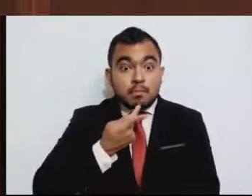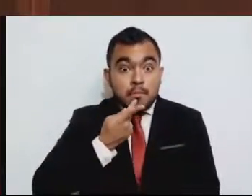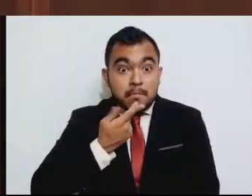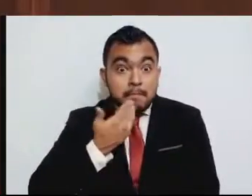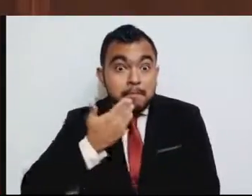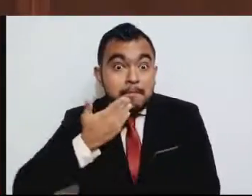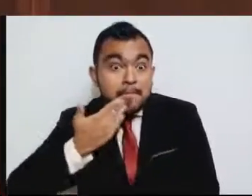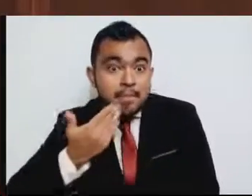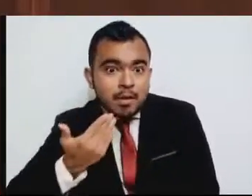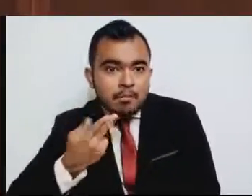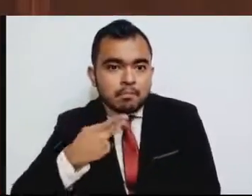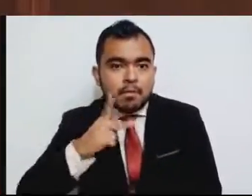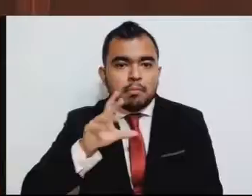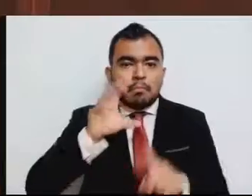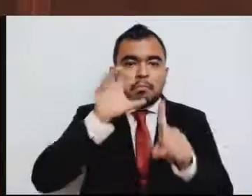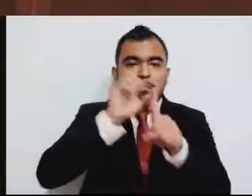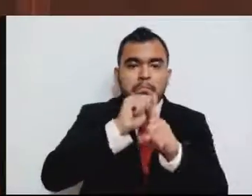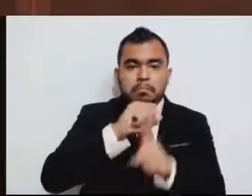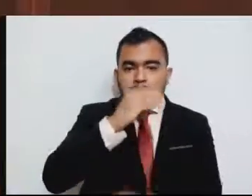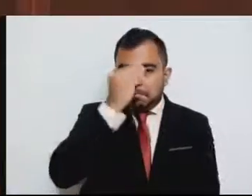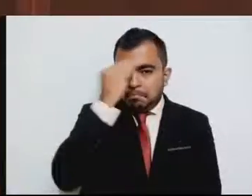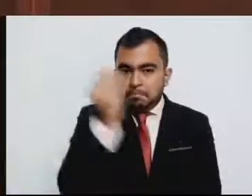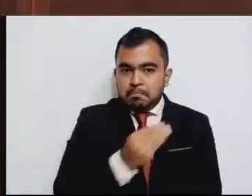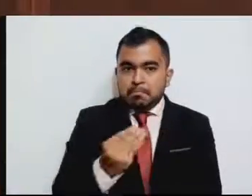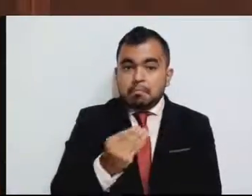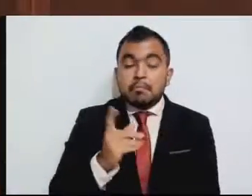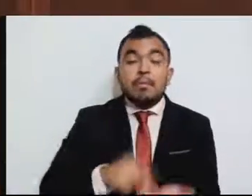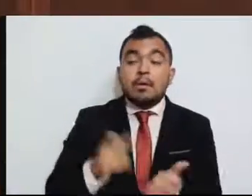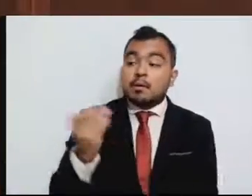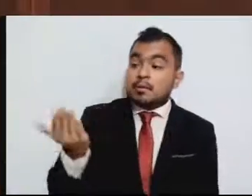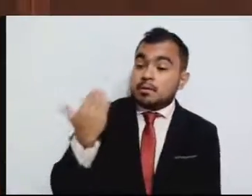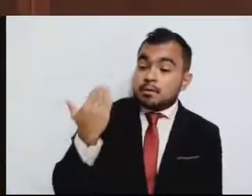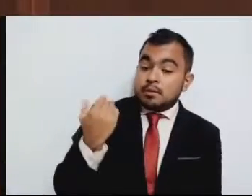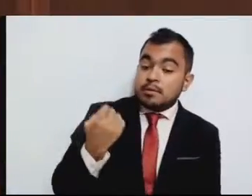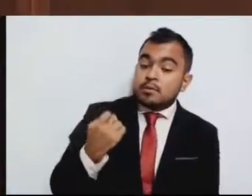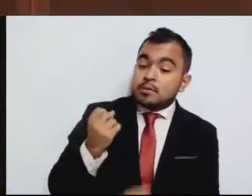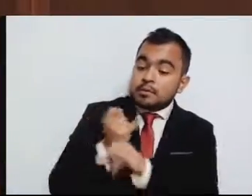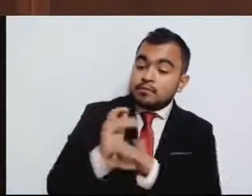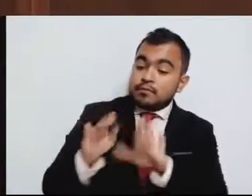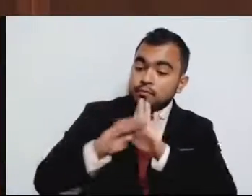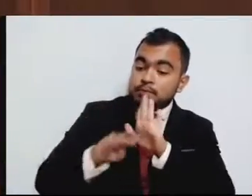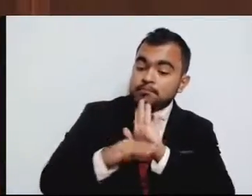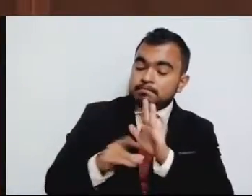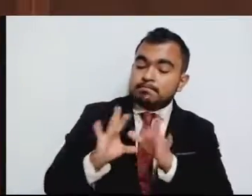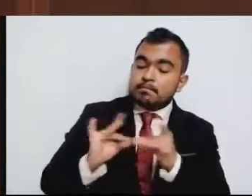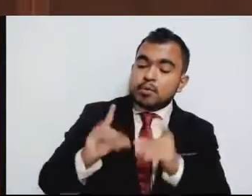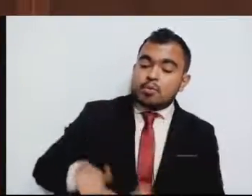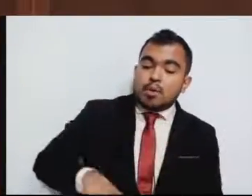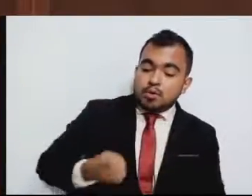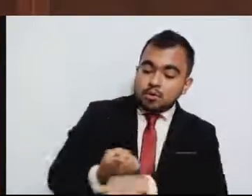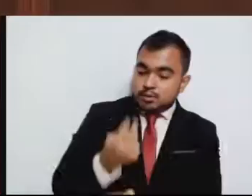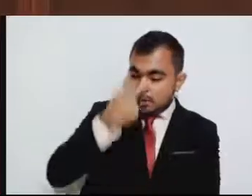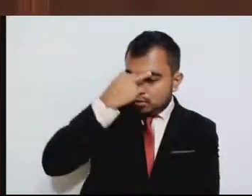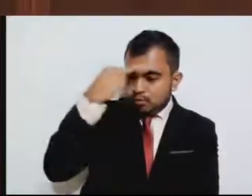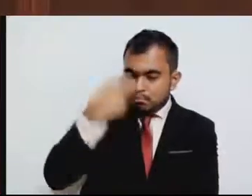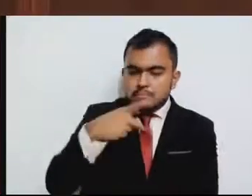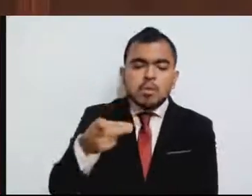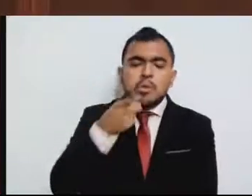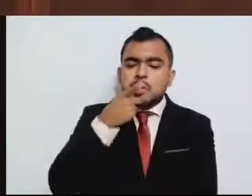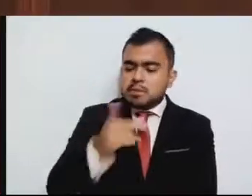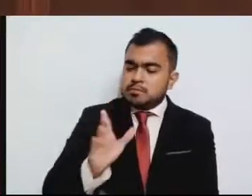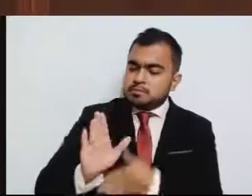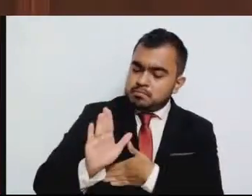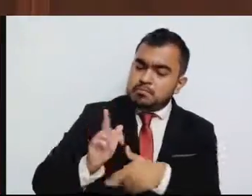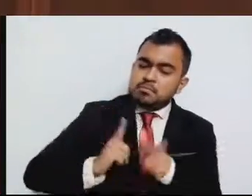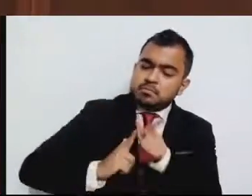en el pasado informe resultados del gobernador del estado de mexico se refrendó el compromiso de continuar ampliar y fortalecer